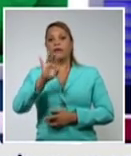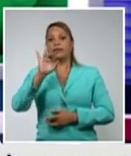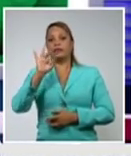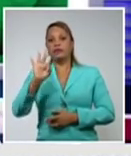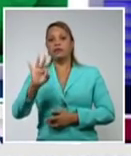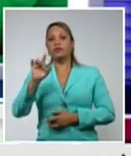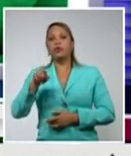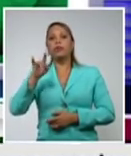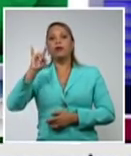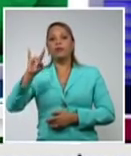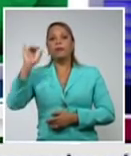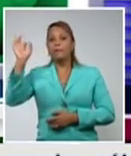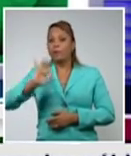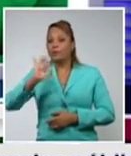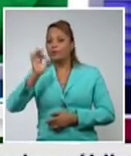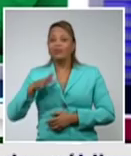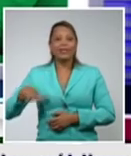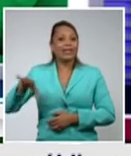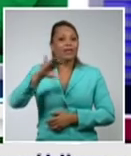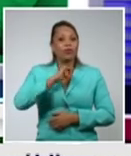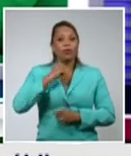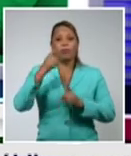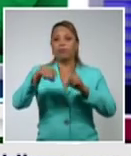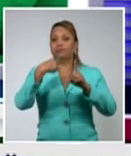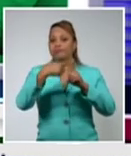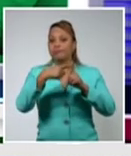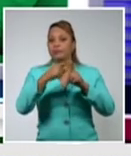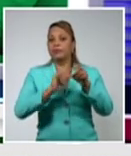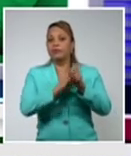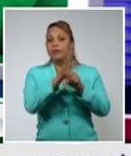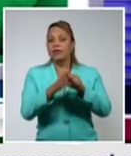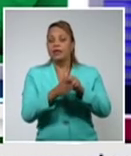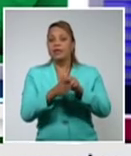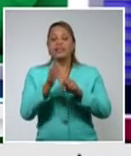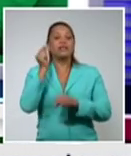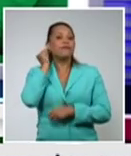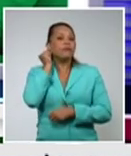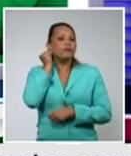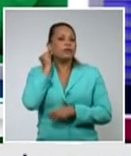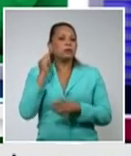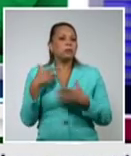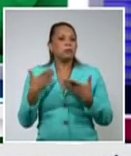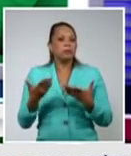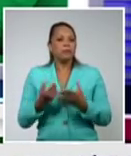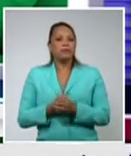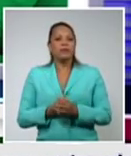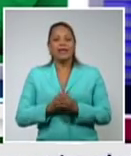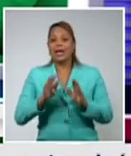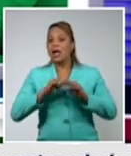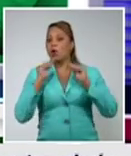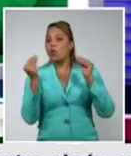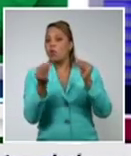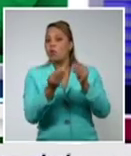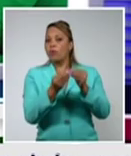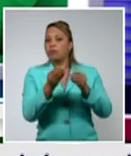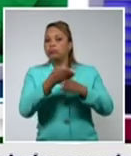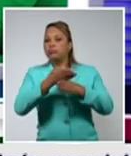48,9% de todos los diagnosticados ayer del sexo femenino y en el acumulado representan